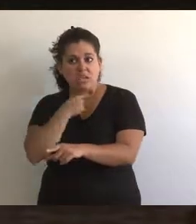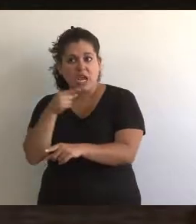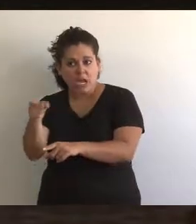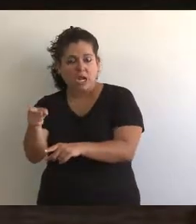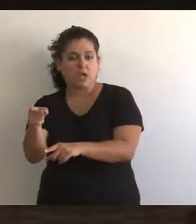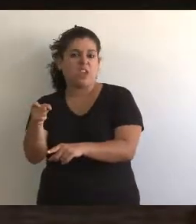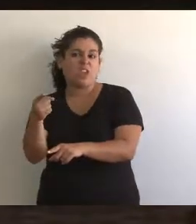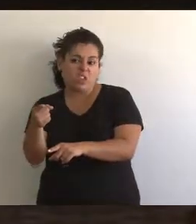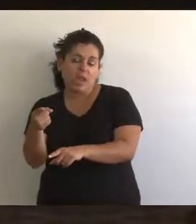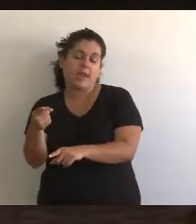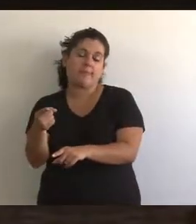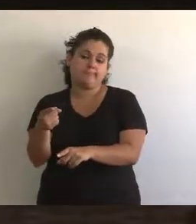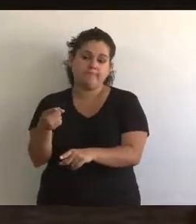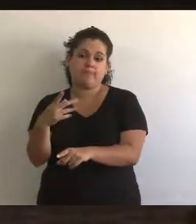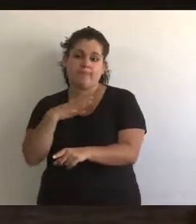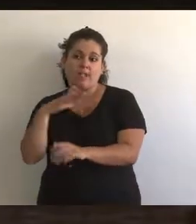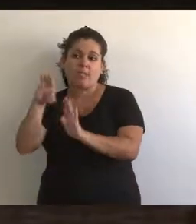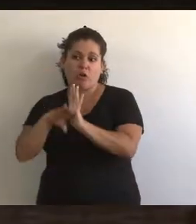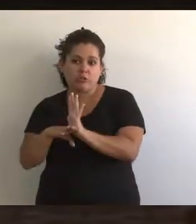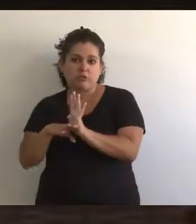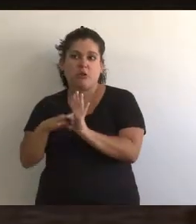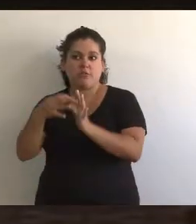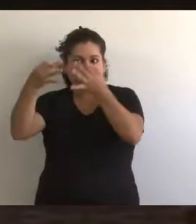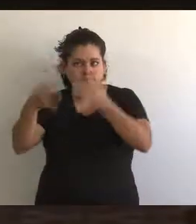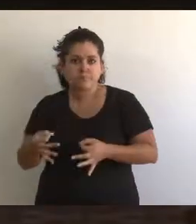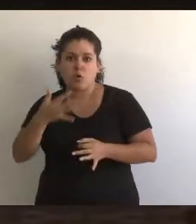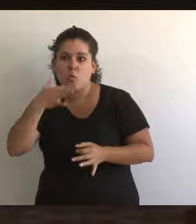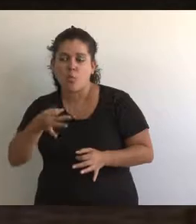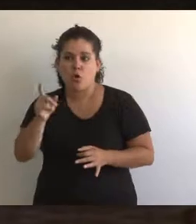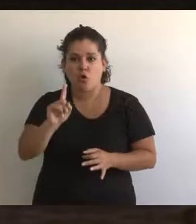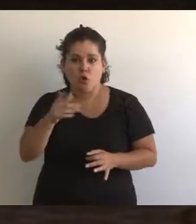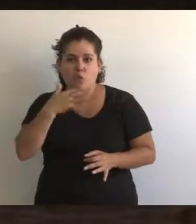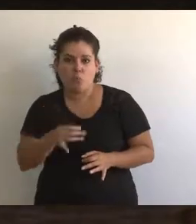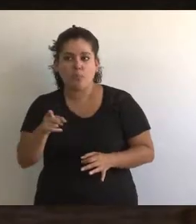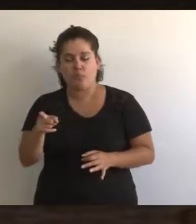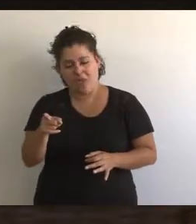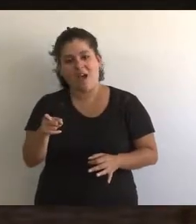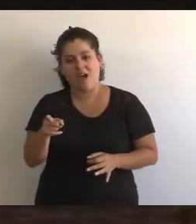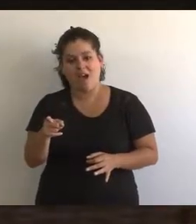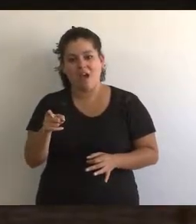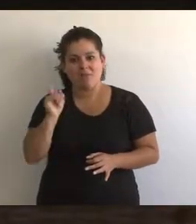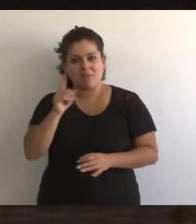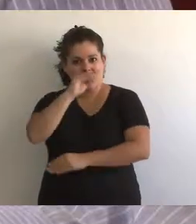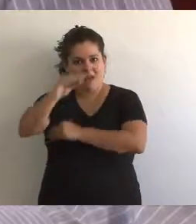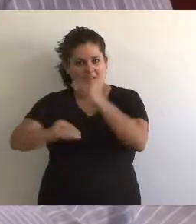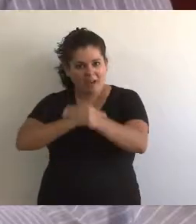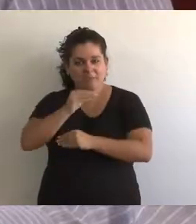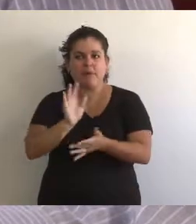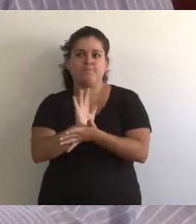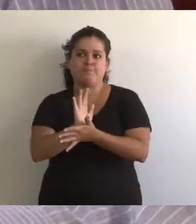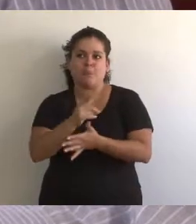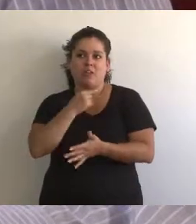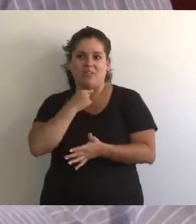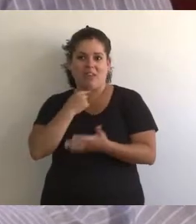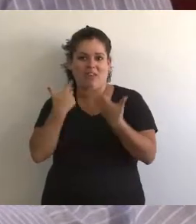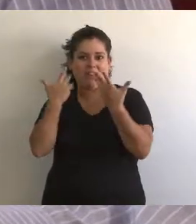jubilatoria y que determina si las condiciones sociales que establece nuestra ley son las que esa